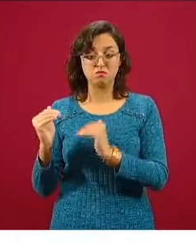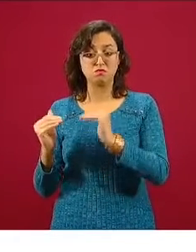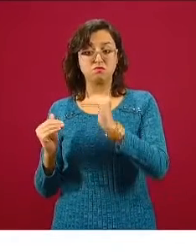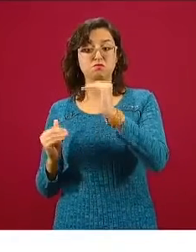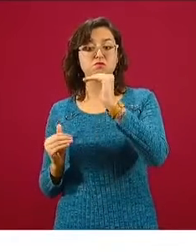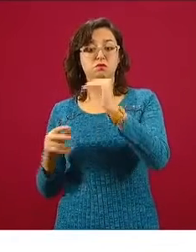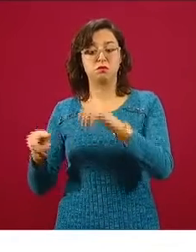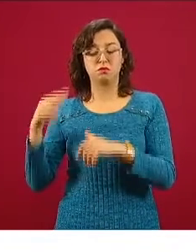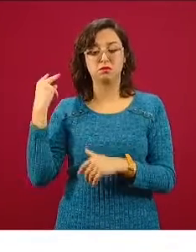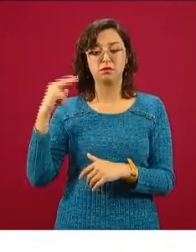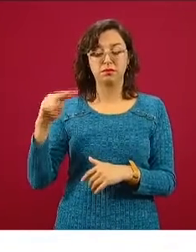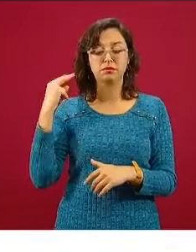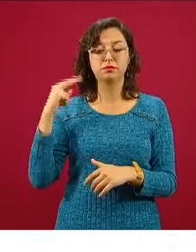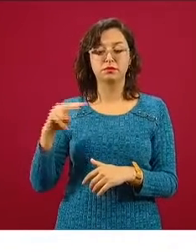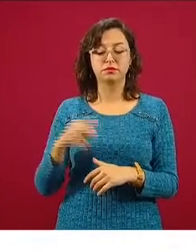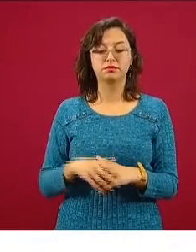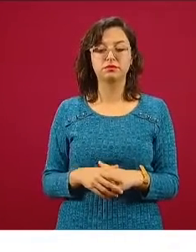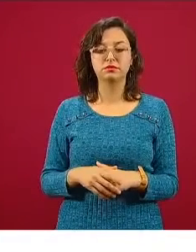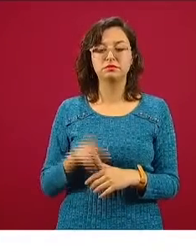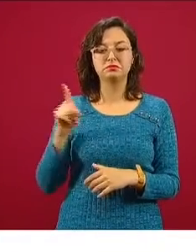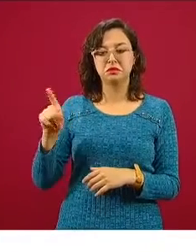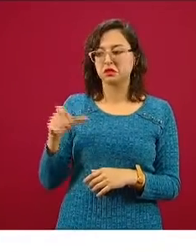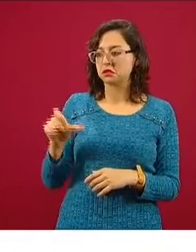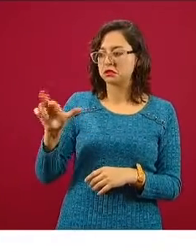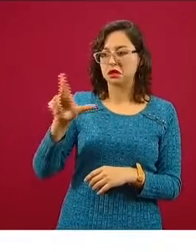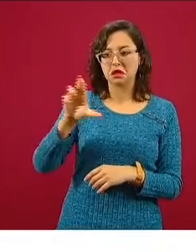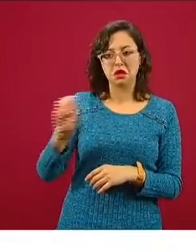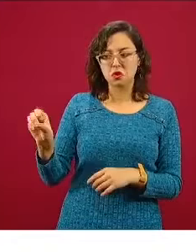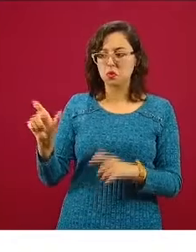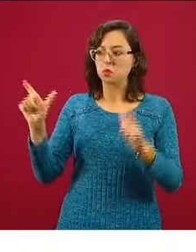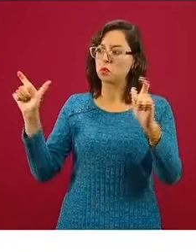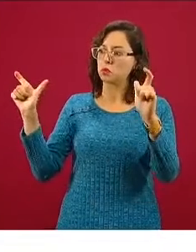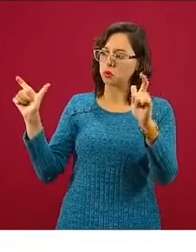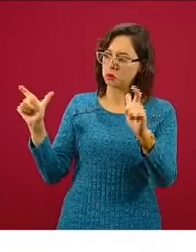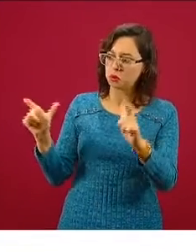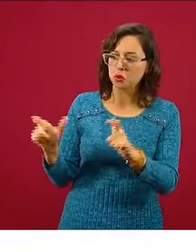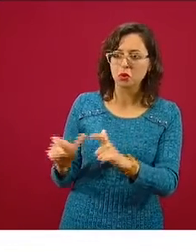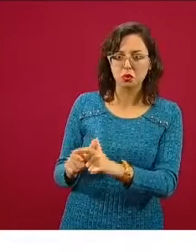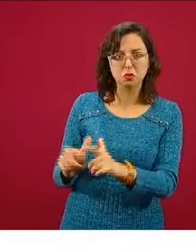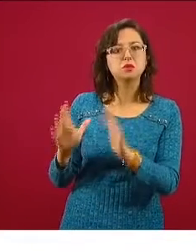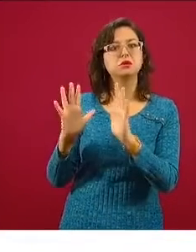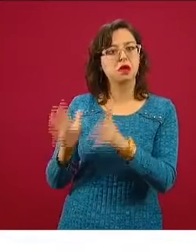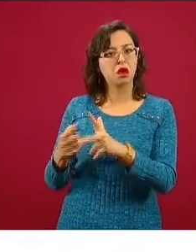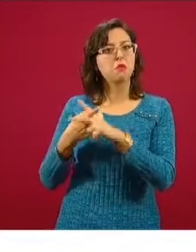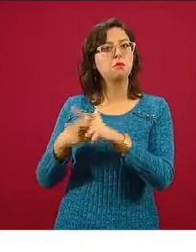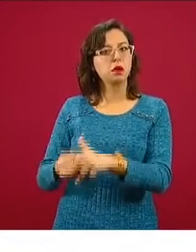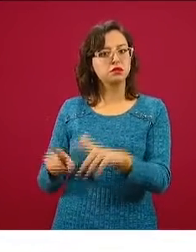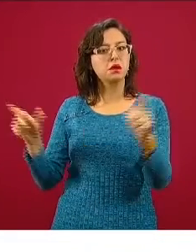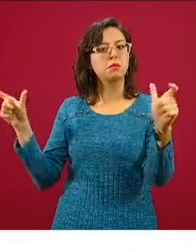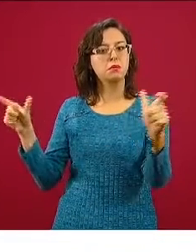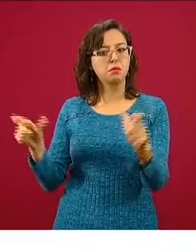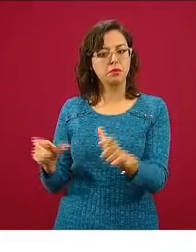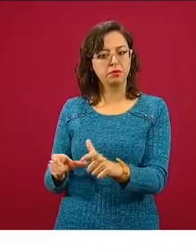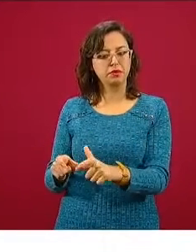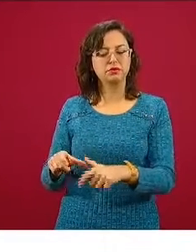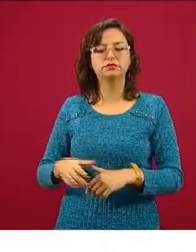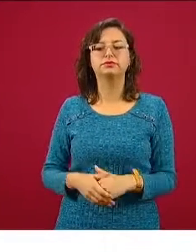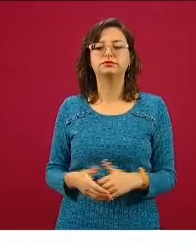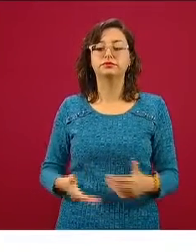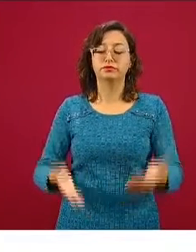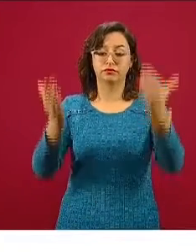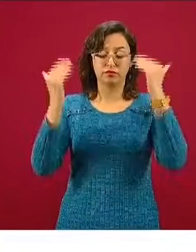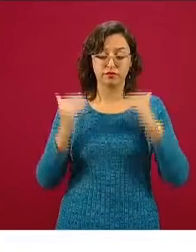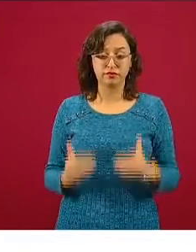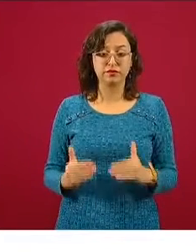encuentra ya en una fase de estabilización de la epidemia o incluso en declive. La siguiente. Cuando consideramos específicamente